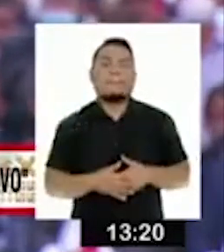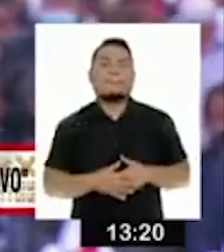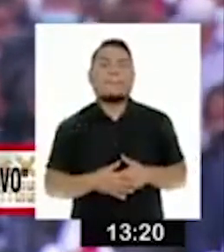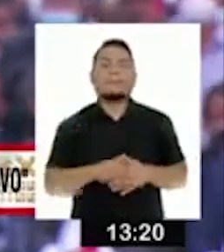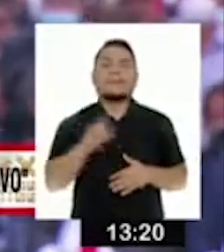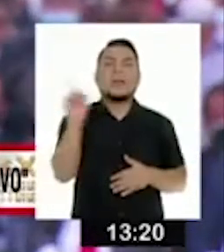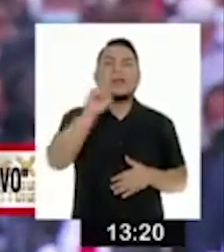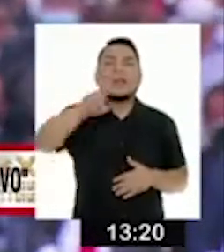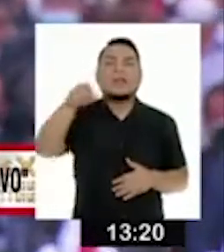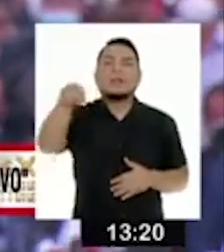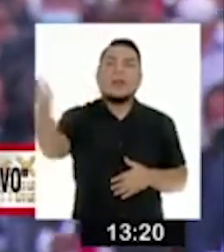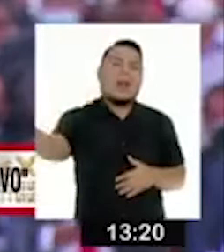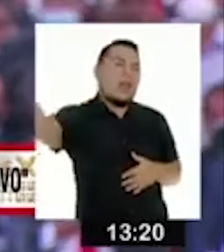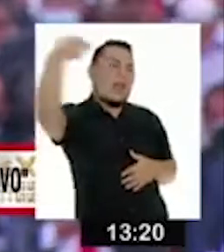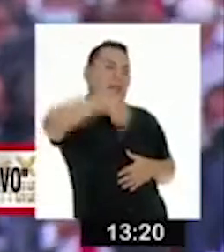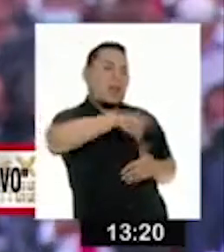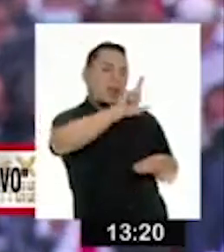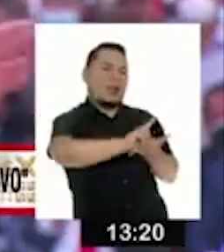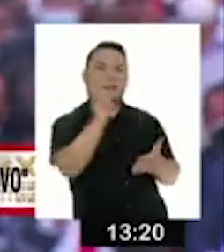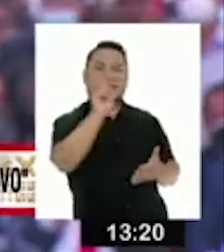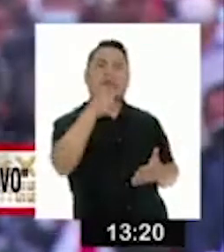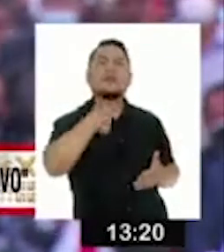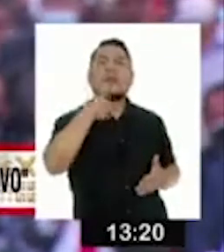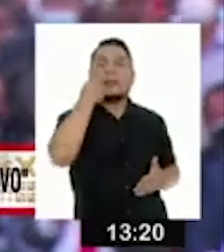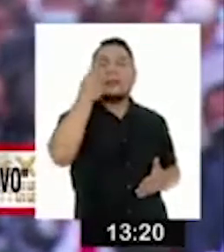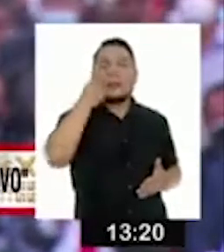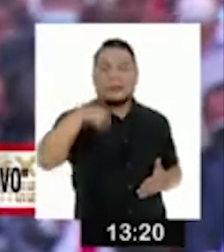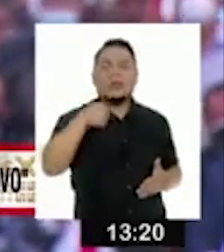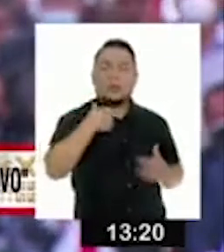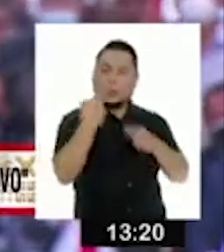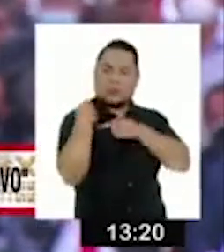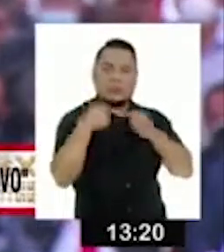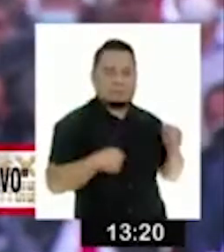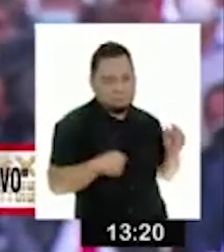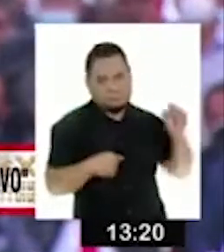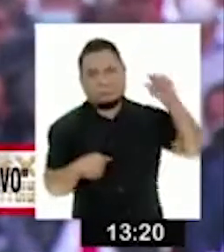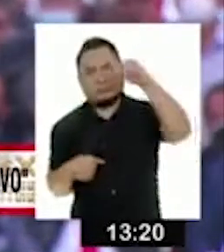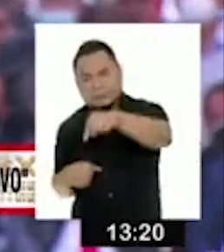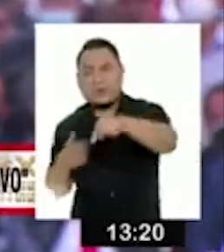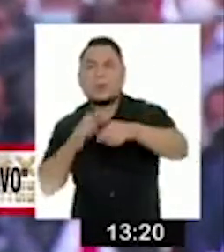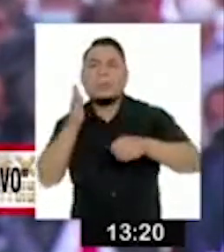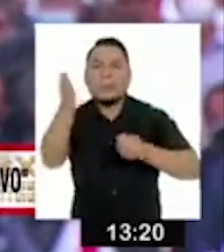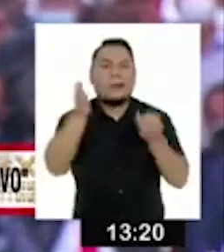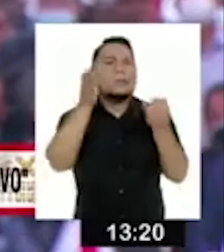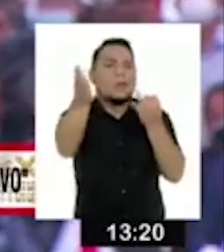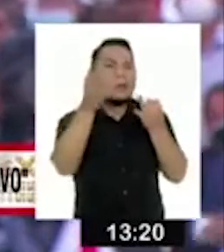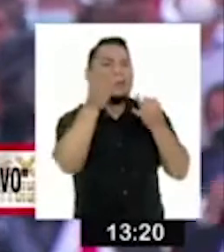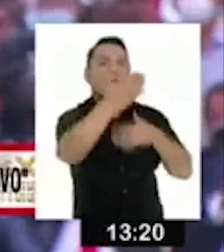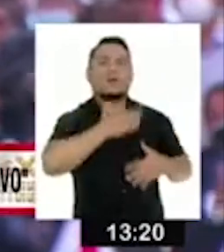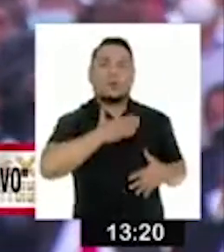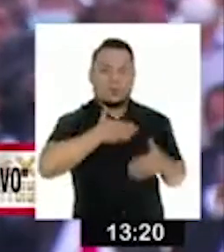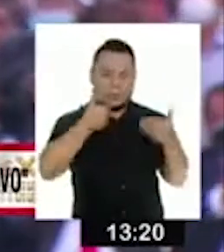es necesario ir a Lima. Yo conozco el país y estoy obligado a bajar a todos los rincones del país.